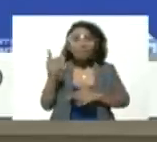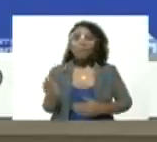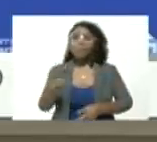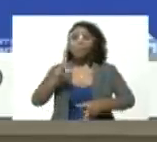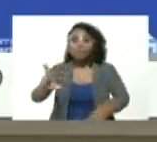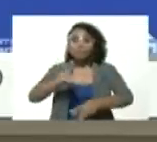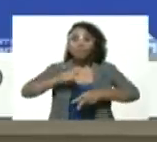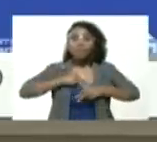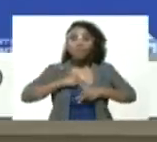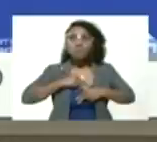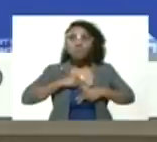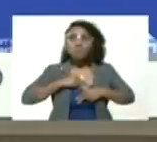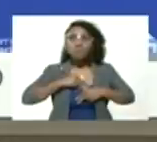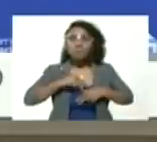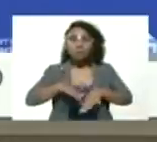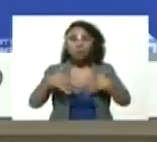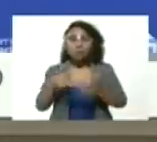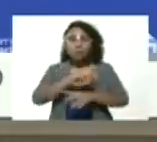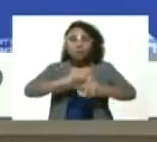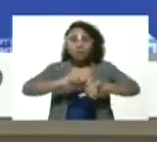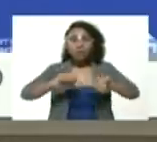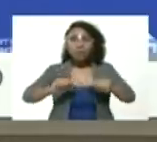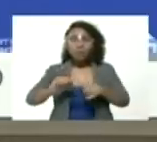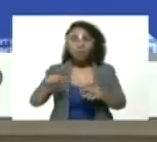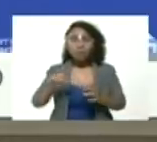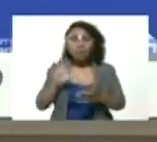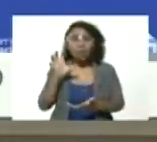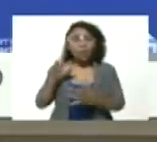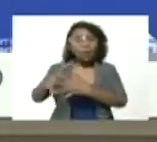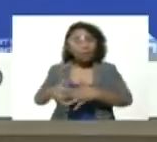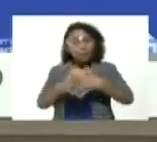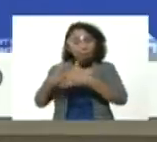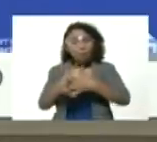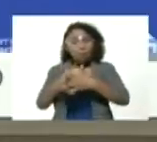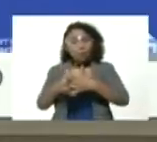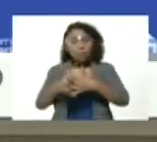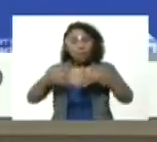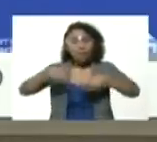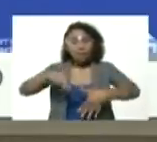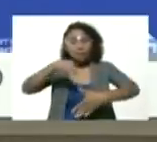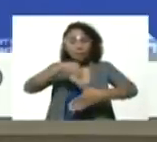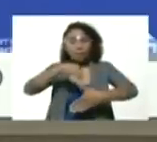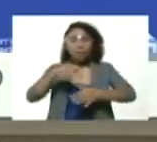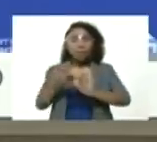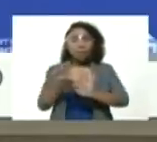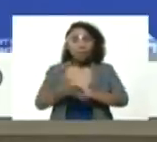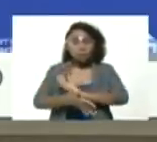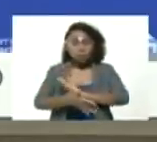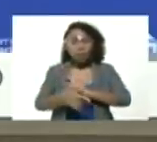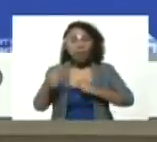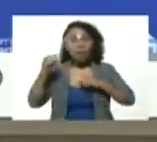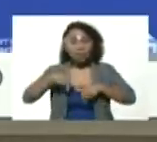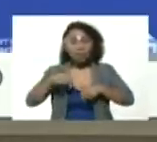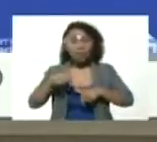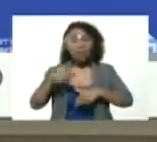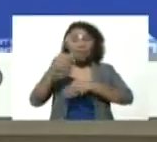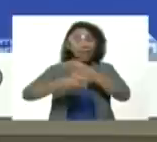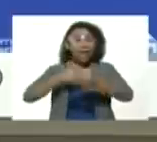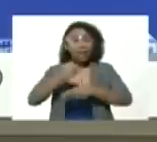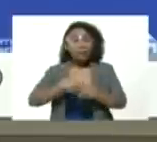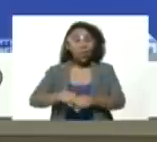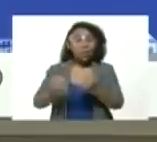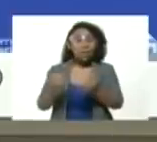adoptadas en el territorio de los Estados Unidos de Norteamérica, el efecto y el daño se